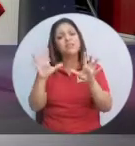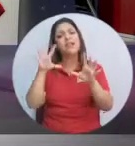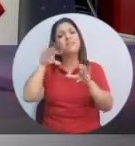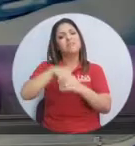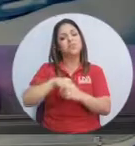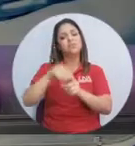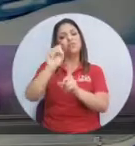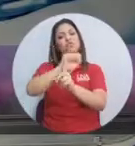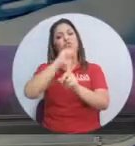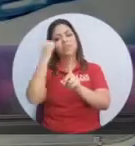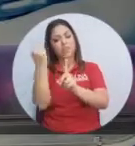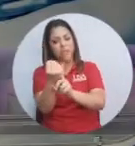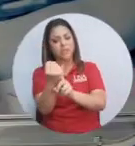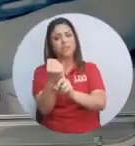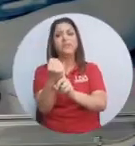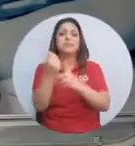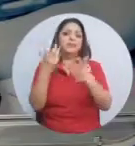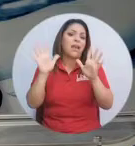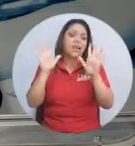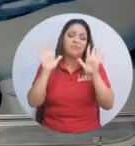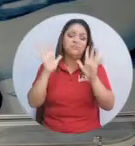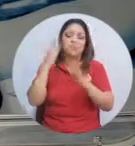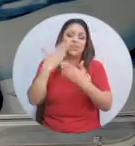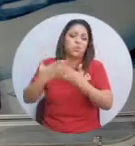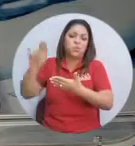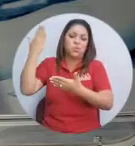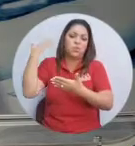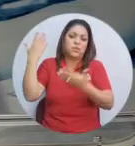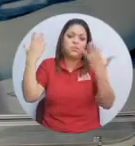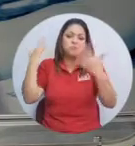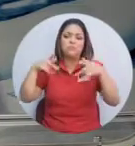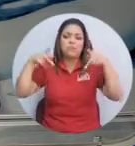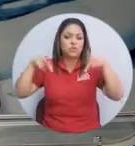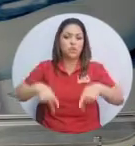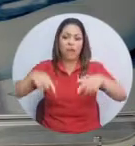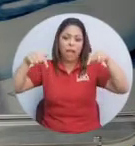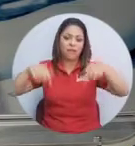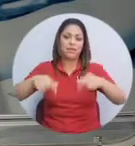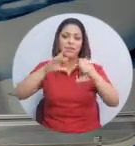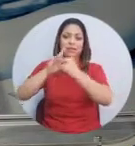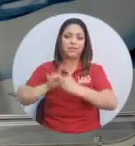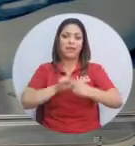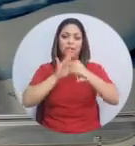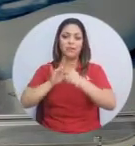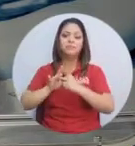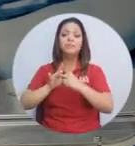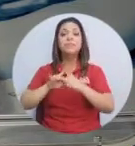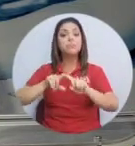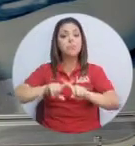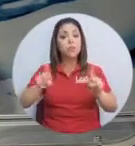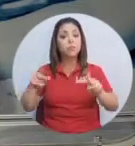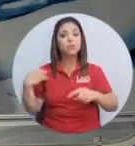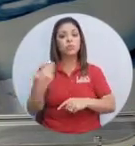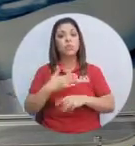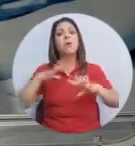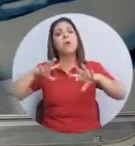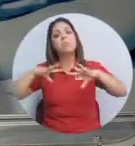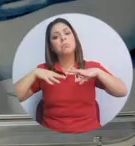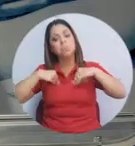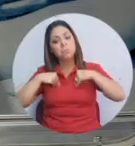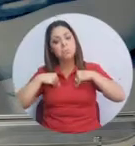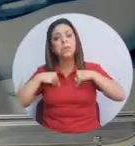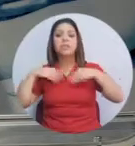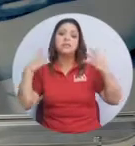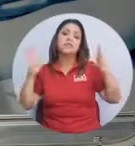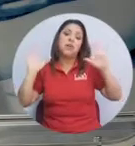y lo ha sido así desde que la persona es persona y el ser humano existe en esto que conocemos como el planeta Tierra, nosotros no debemos permitir